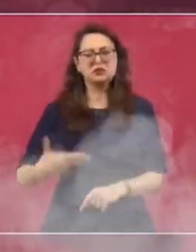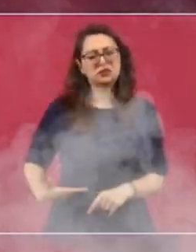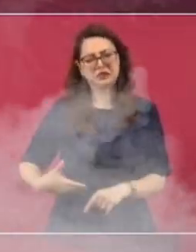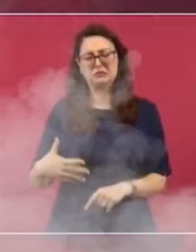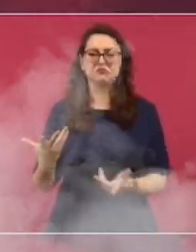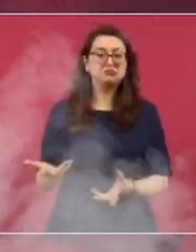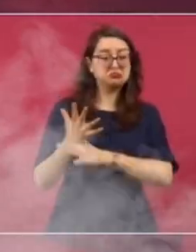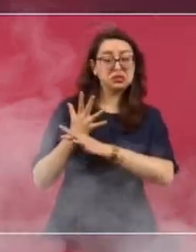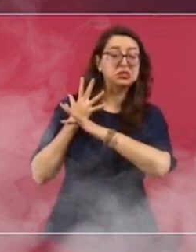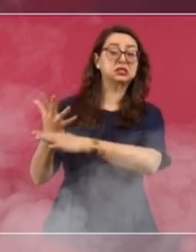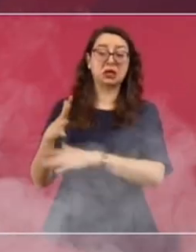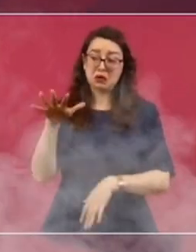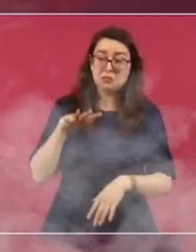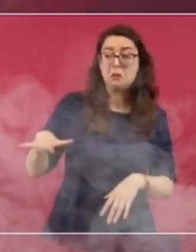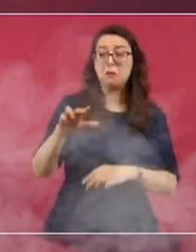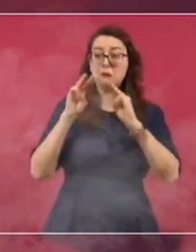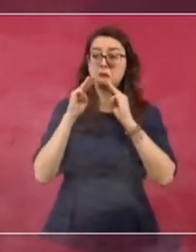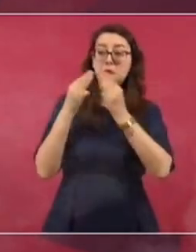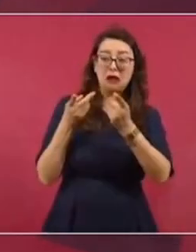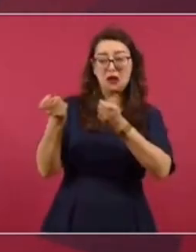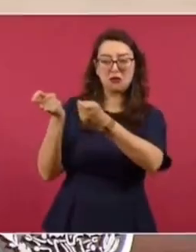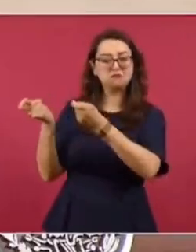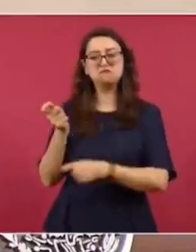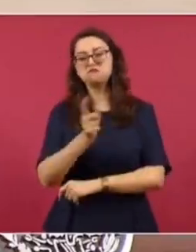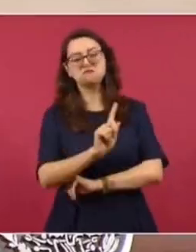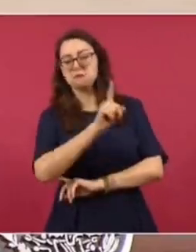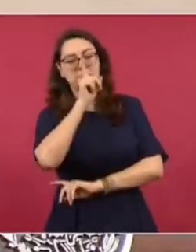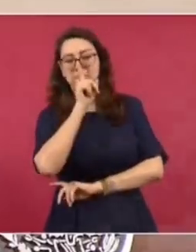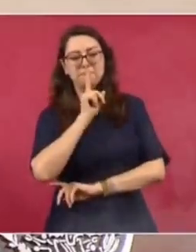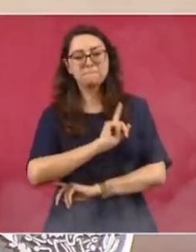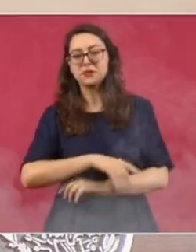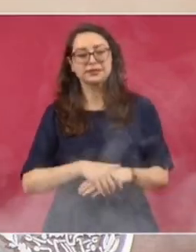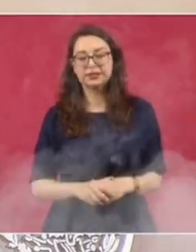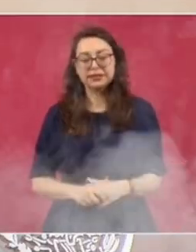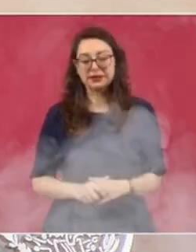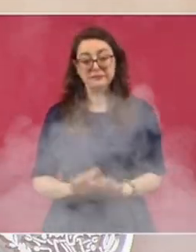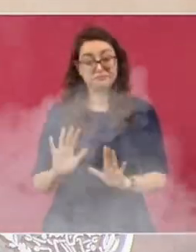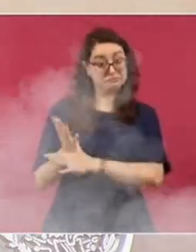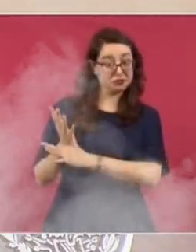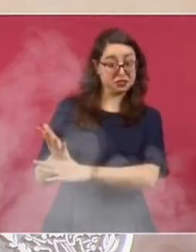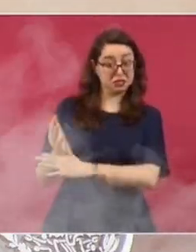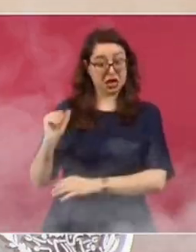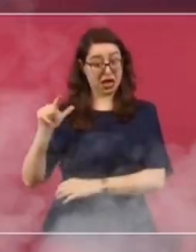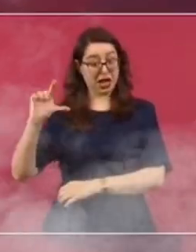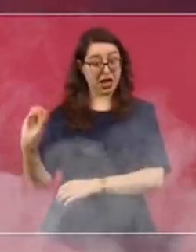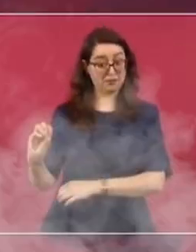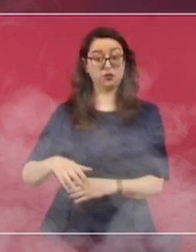cierto que dominen los narcotraficantes en varias regiones del país.